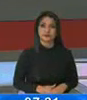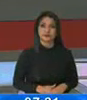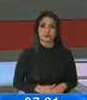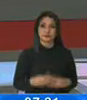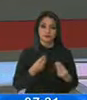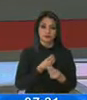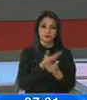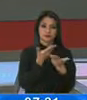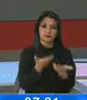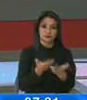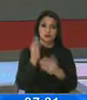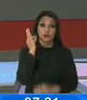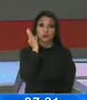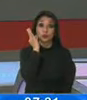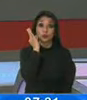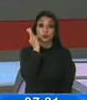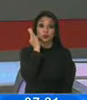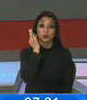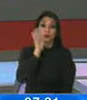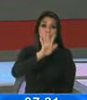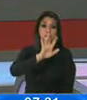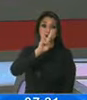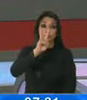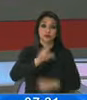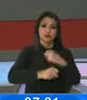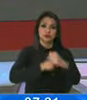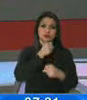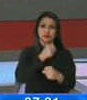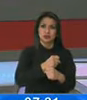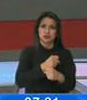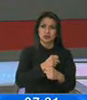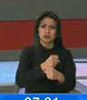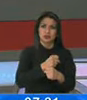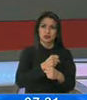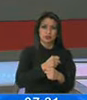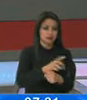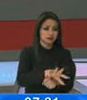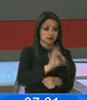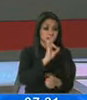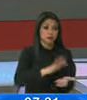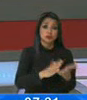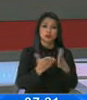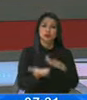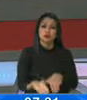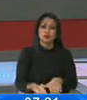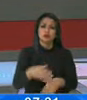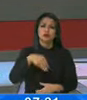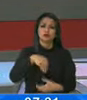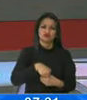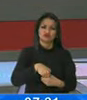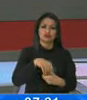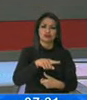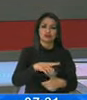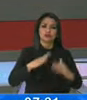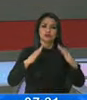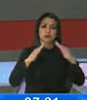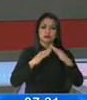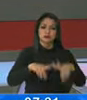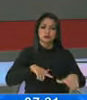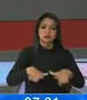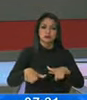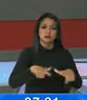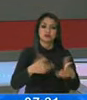Vamos a contarles ahora que una mujer de aproximadamente 52 años de edad fue encontrada sin vida al interior de su domicilio. Está ubicado